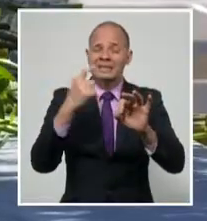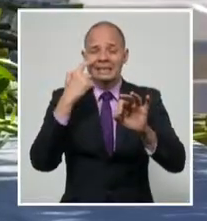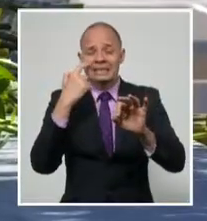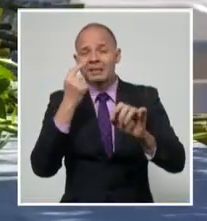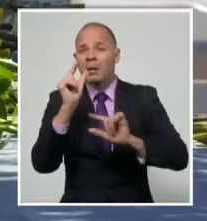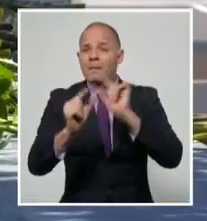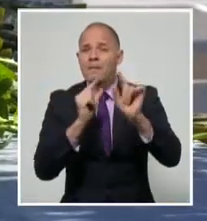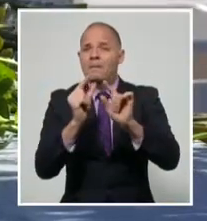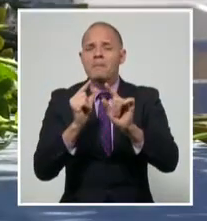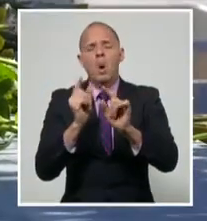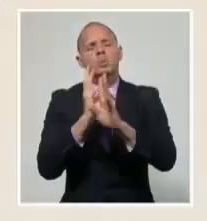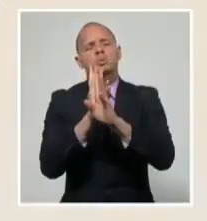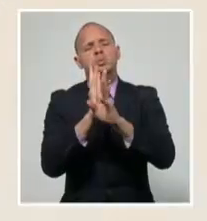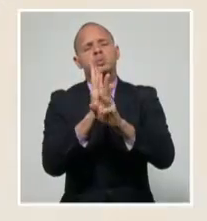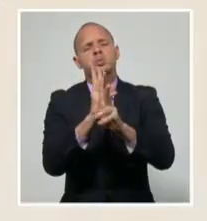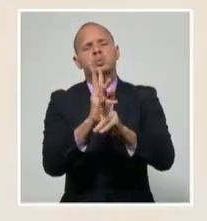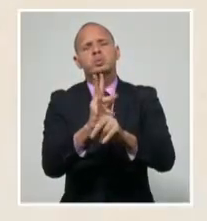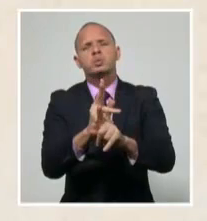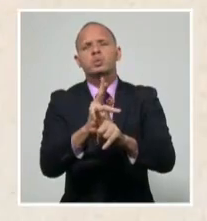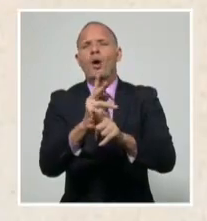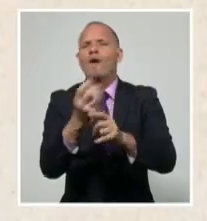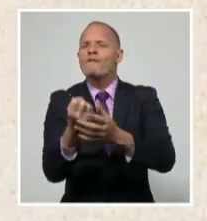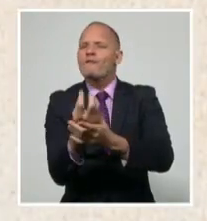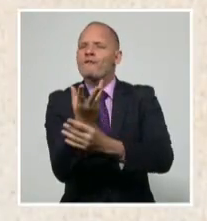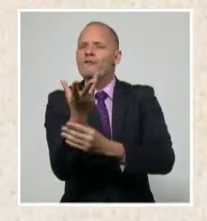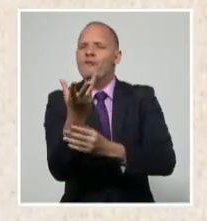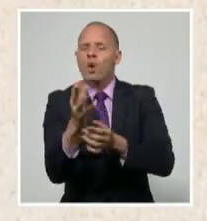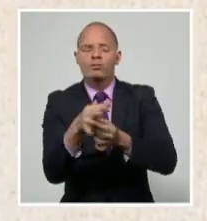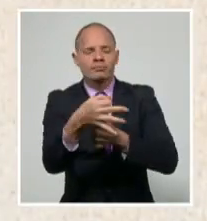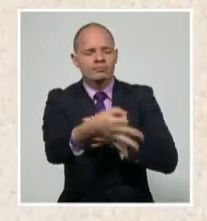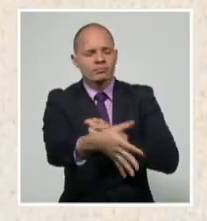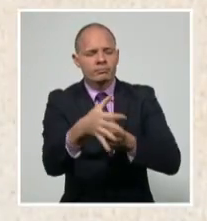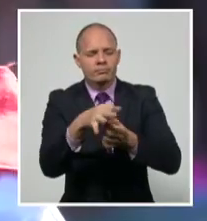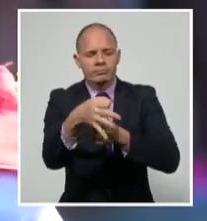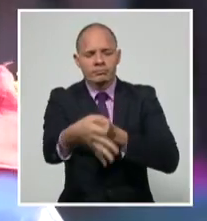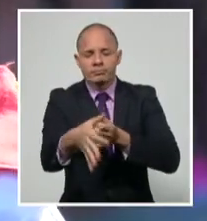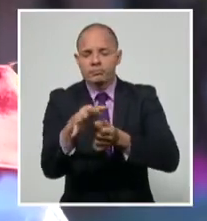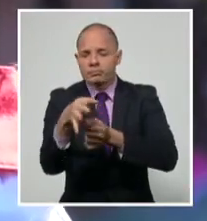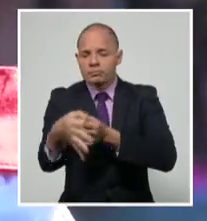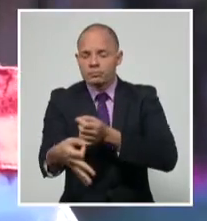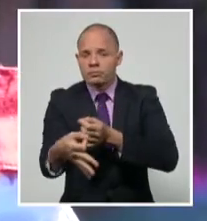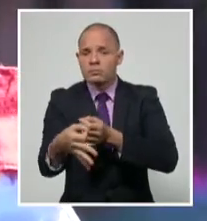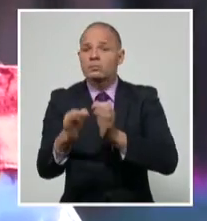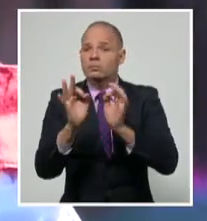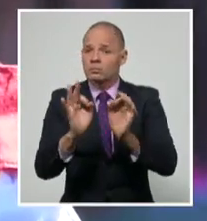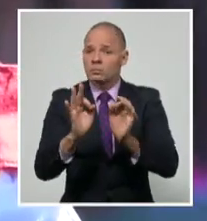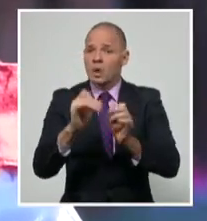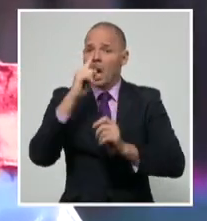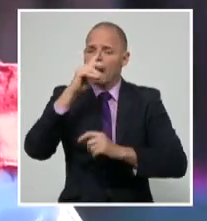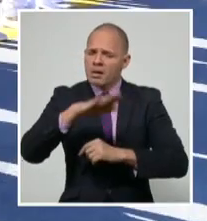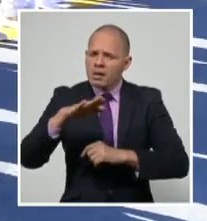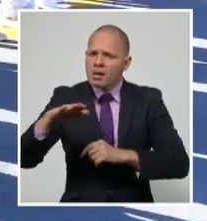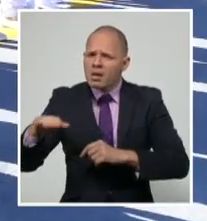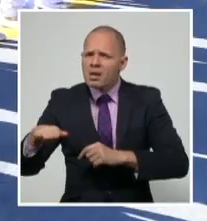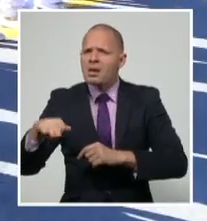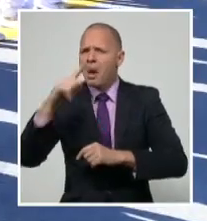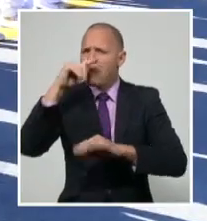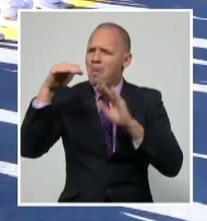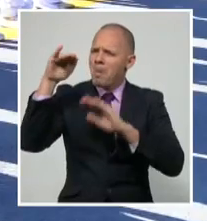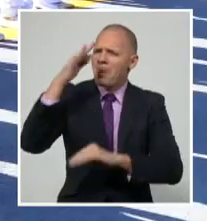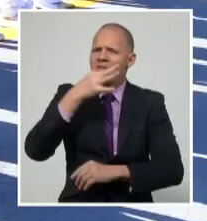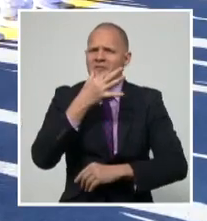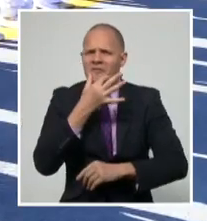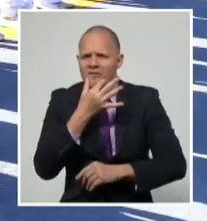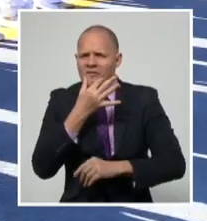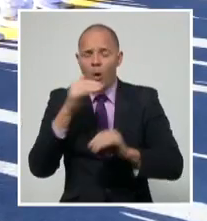que van dejando sobre las losas en homenaje al comandante imperecedero. Desde los más pequeños hasta los ancianos han venido con